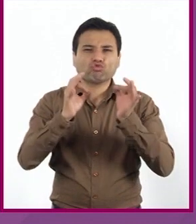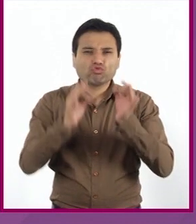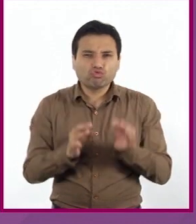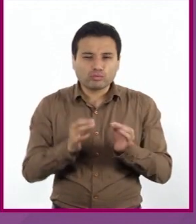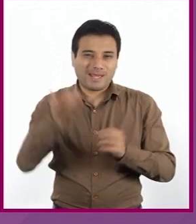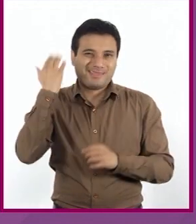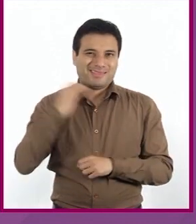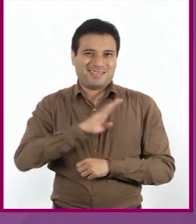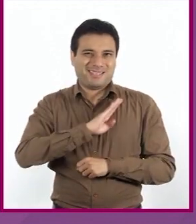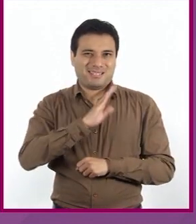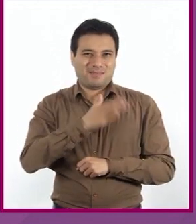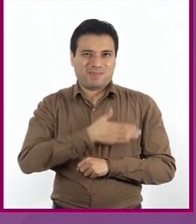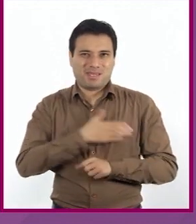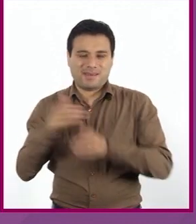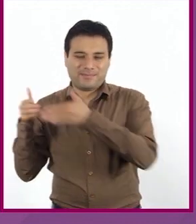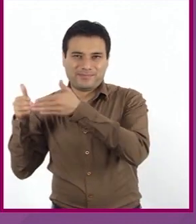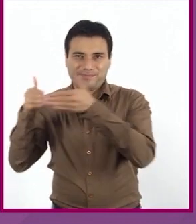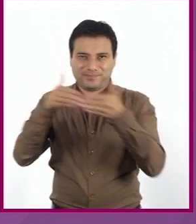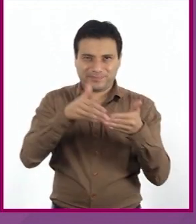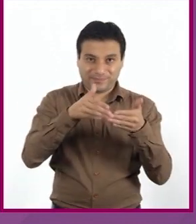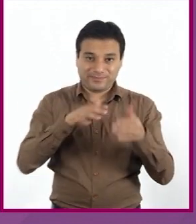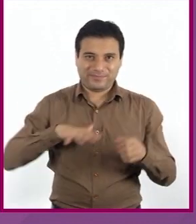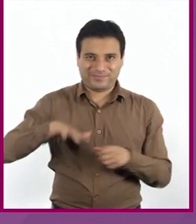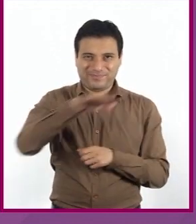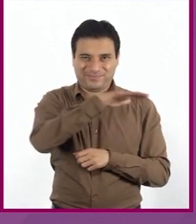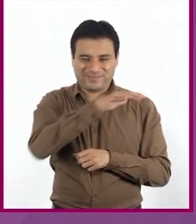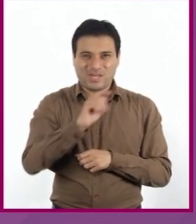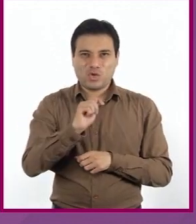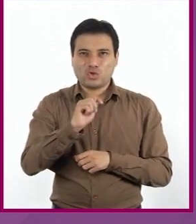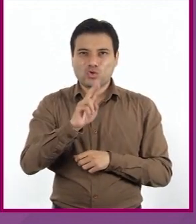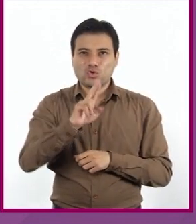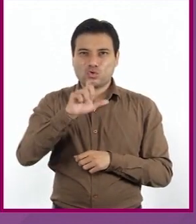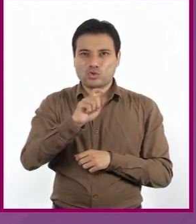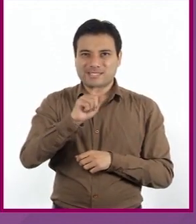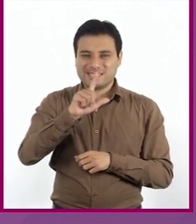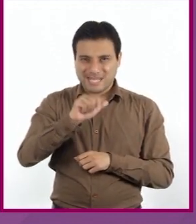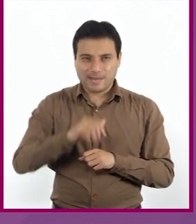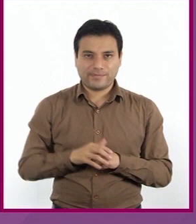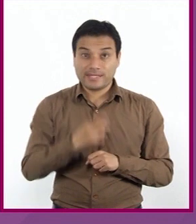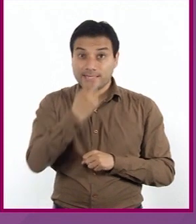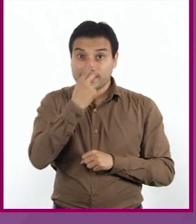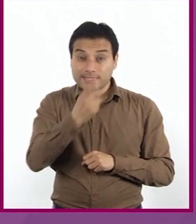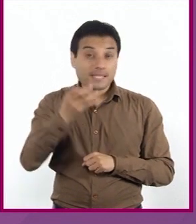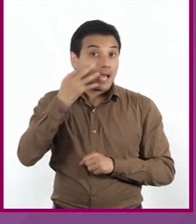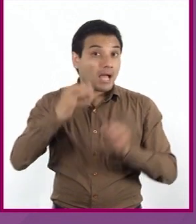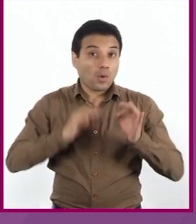los españoles, al llegar a la región de los Tuxtlas, llamaron lince al